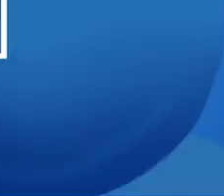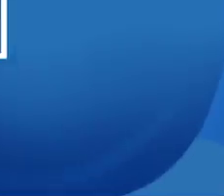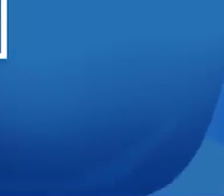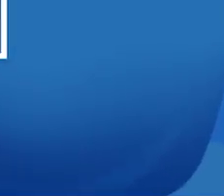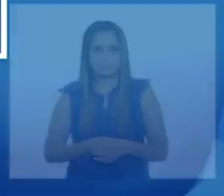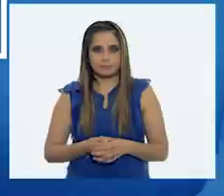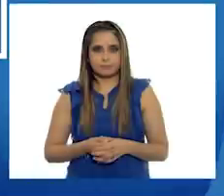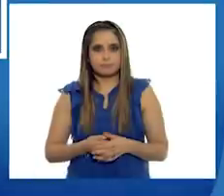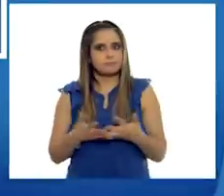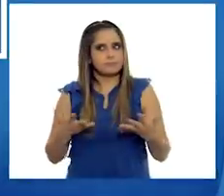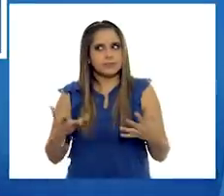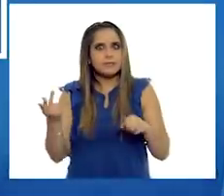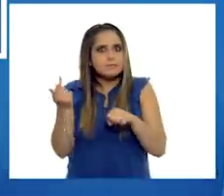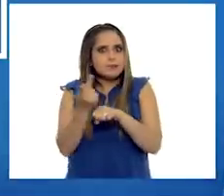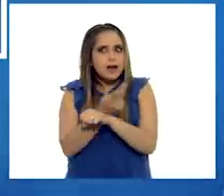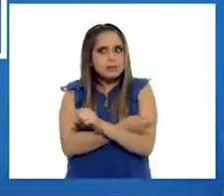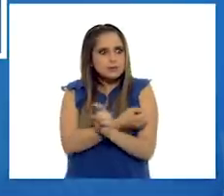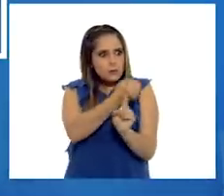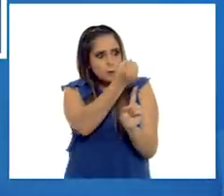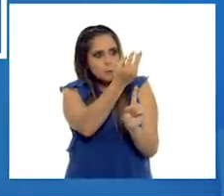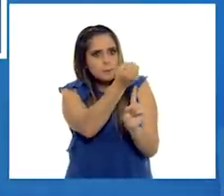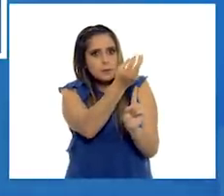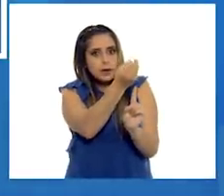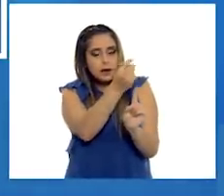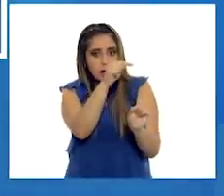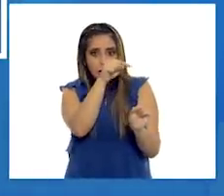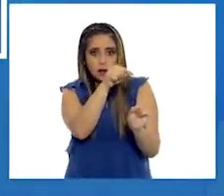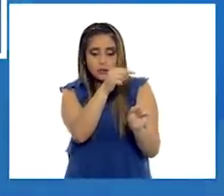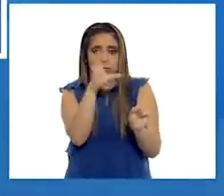¿Qué pasó con la vela? ¿Conservó su estado?